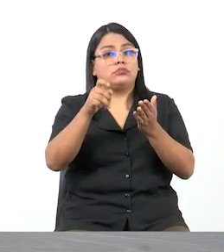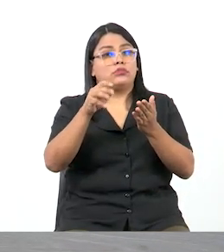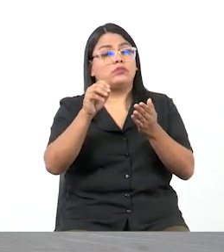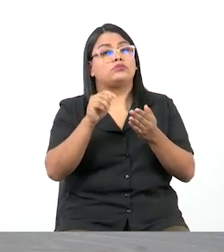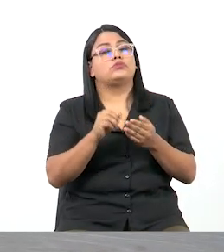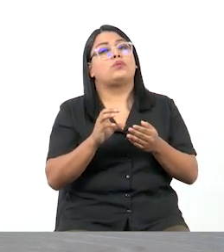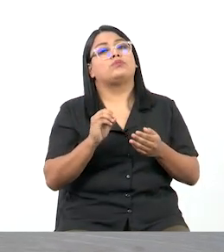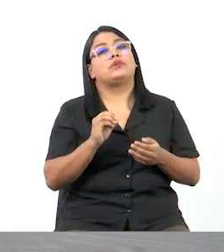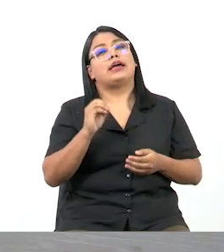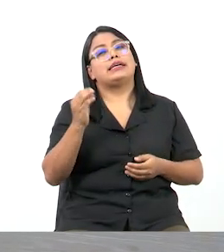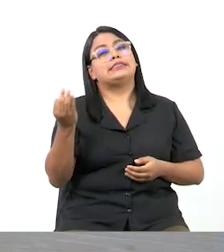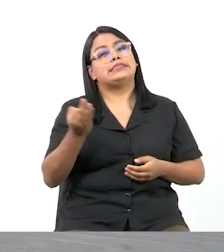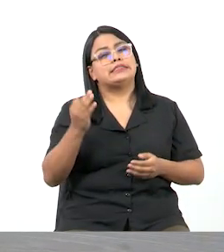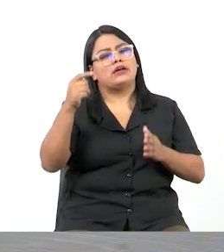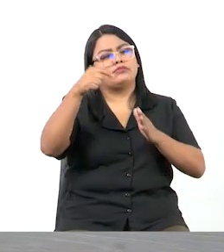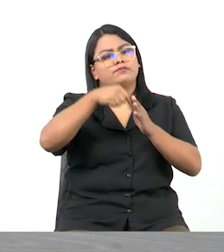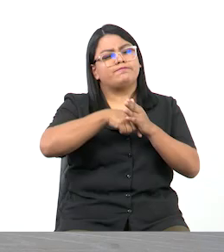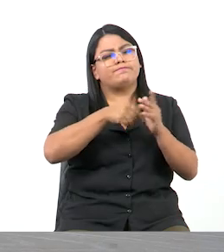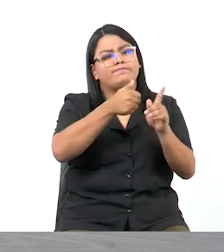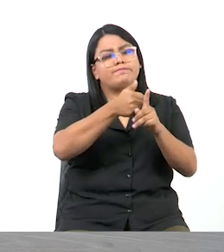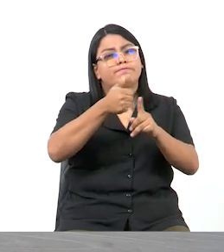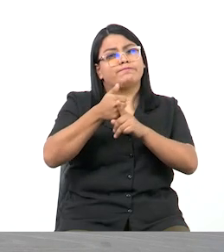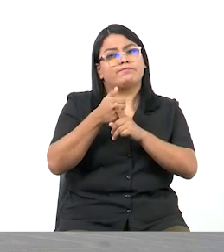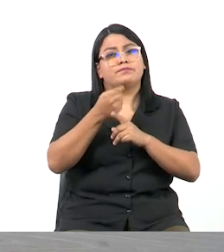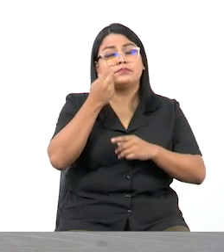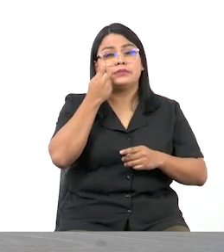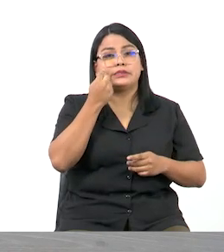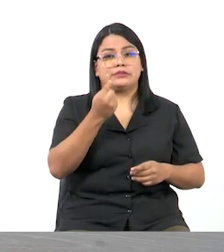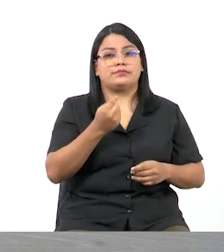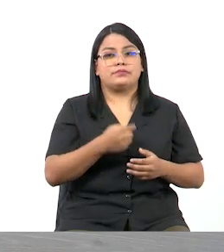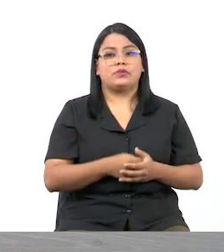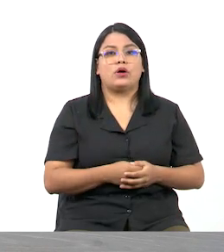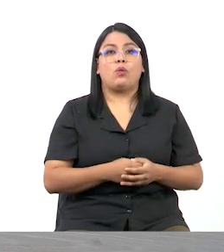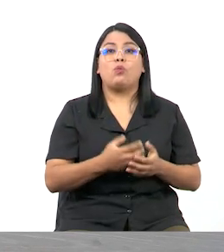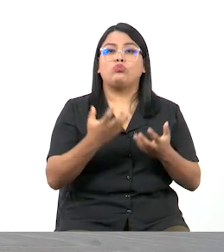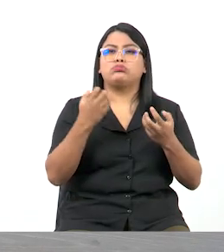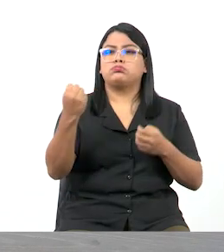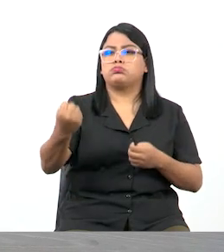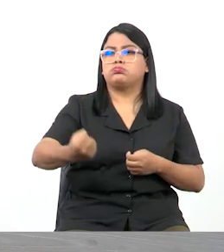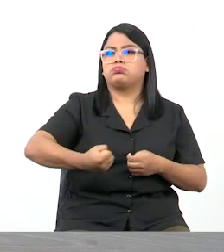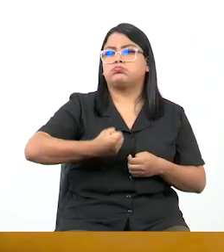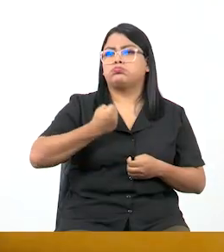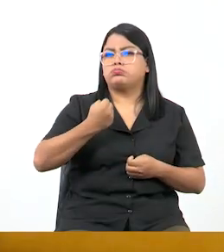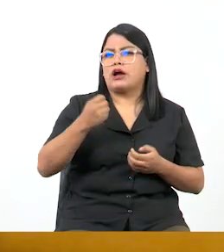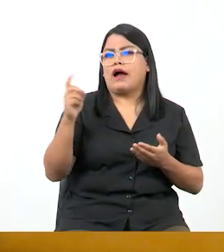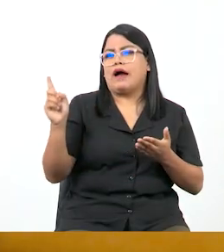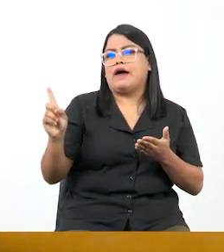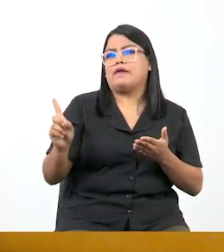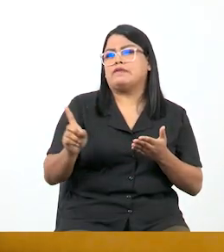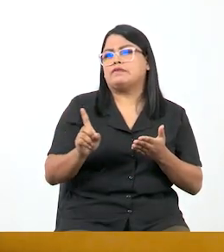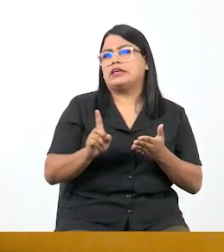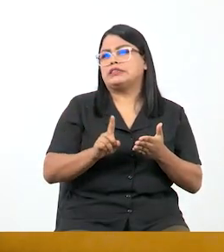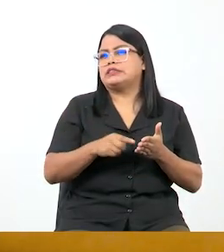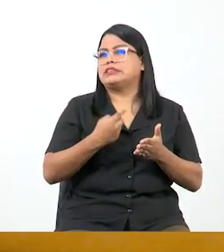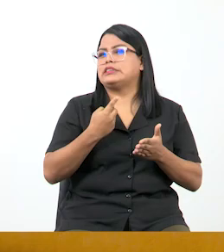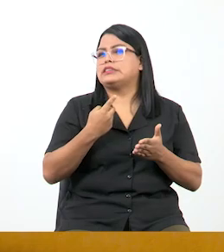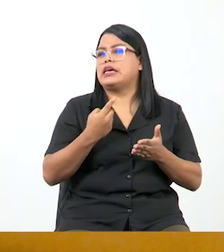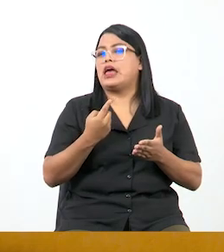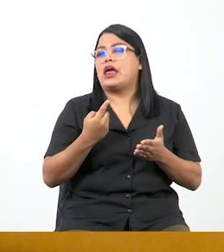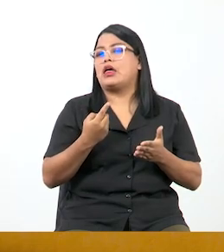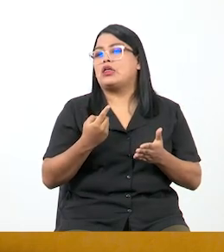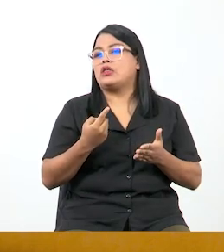es necesario que profundicemos en cada una de estas. Y fíjate que hay una muy importante y que muchas veces no le hemos